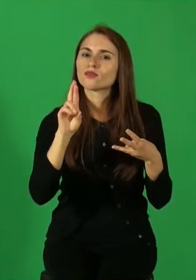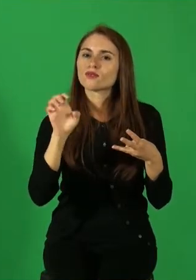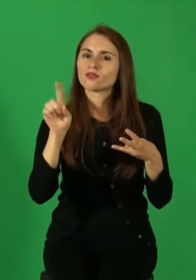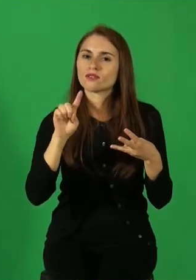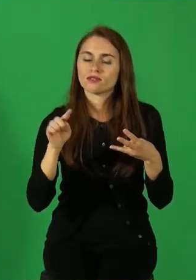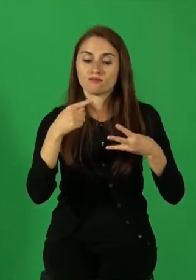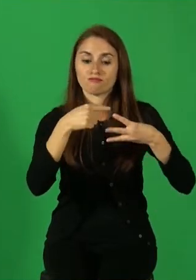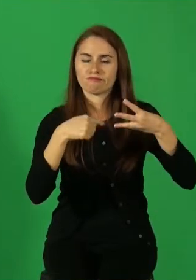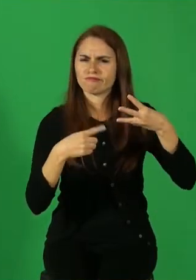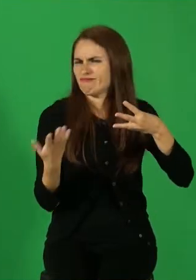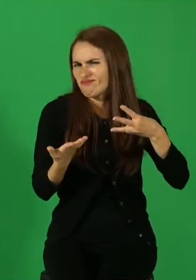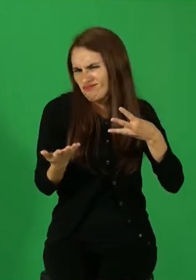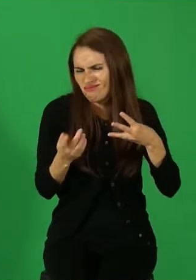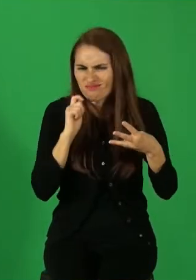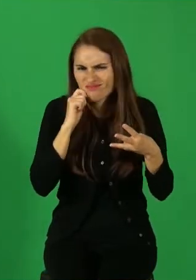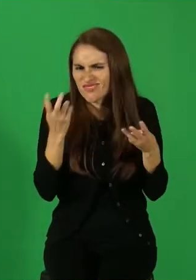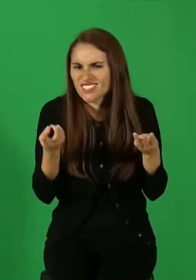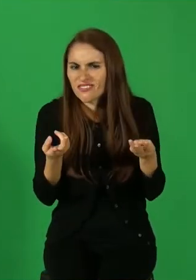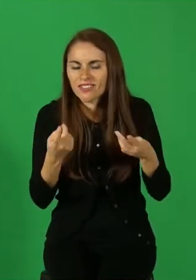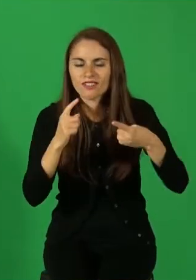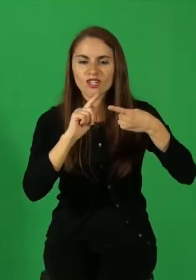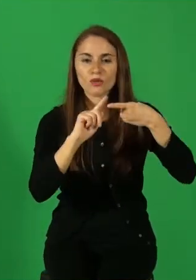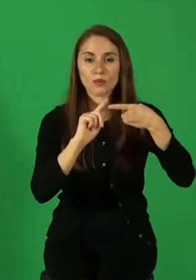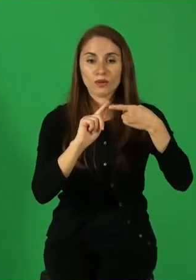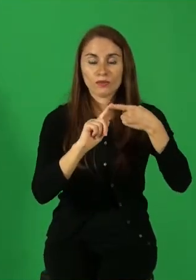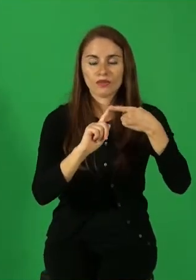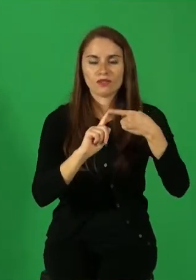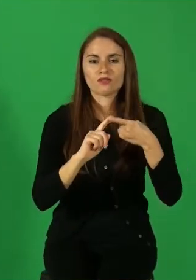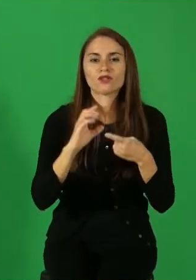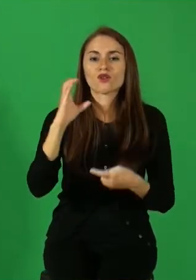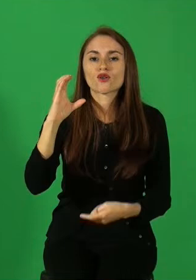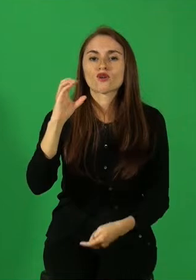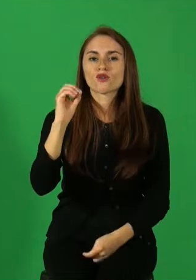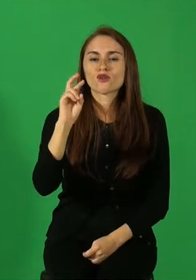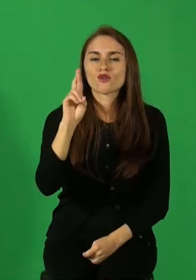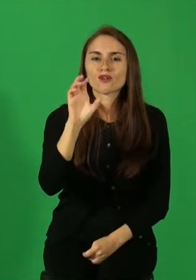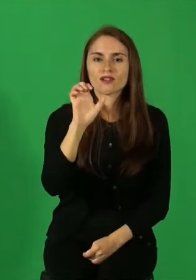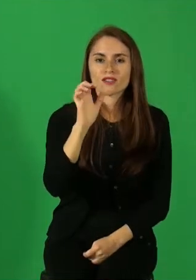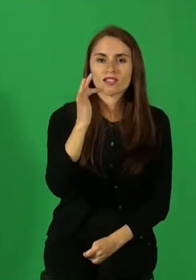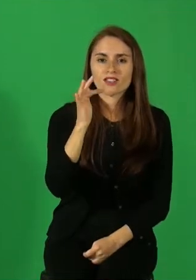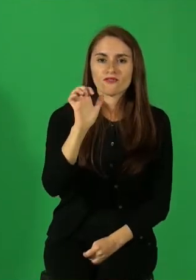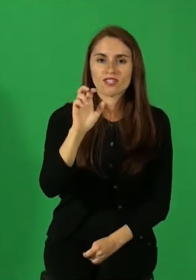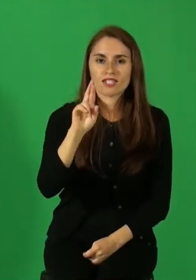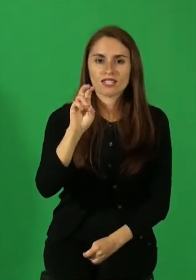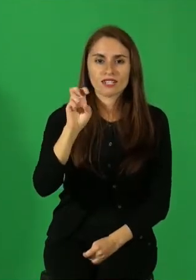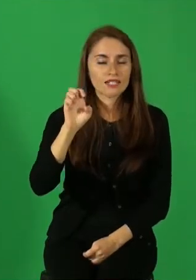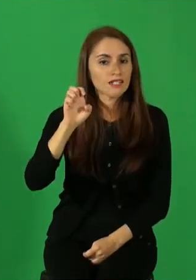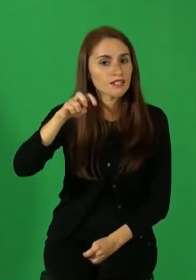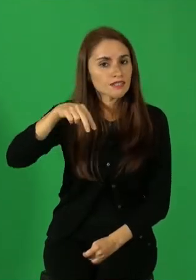estrategias. Comencemos con la correferencia. ¿En qué consiste la